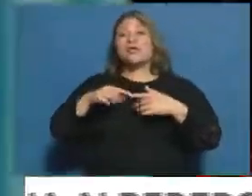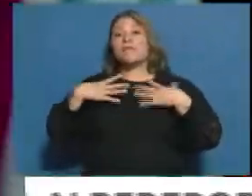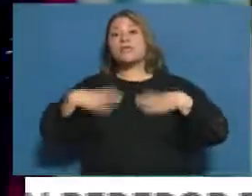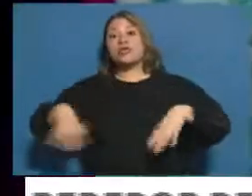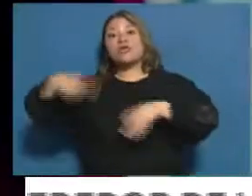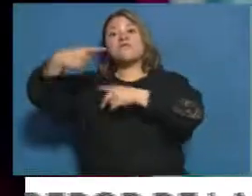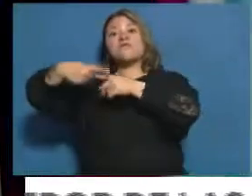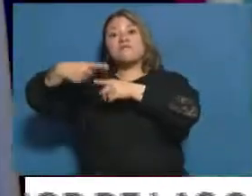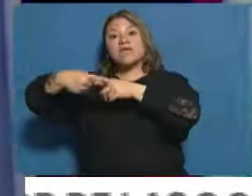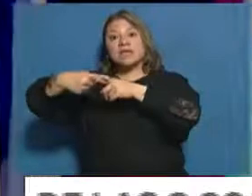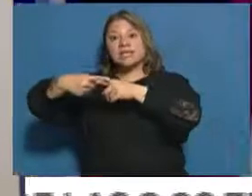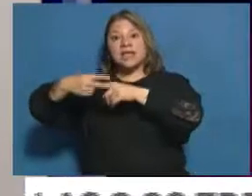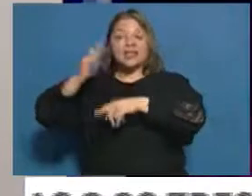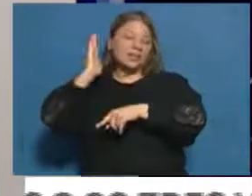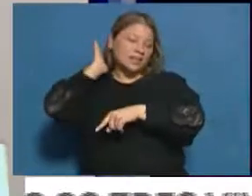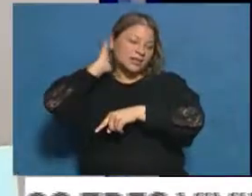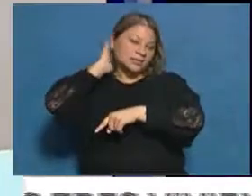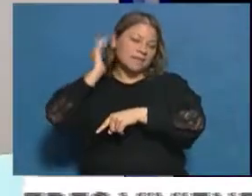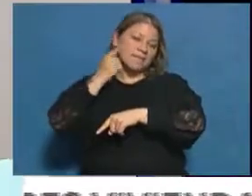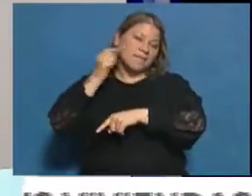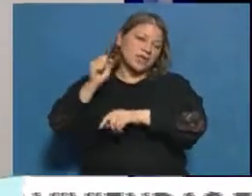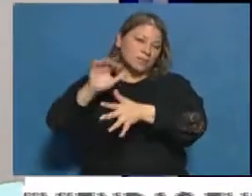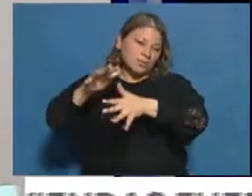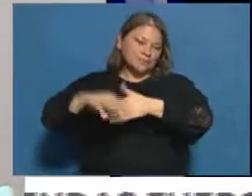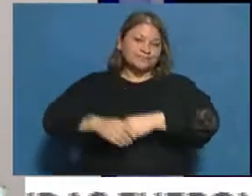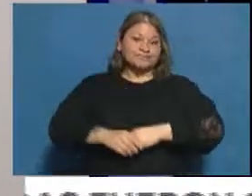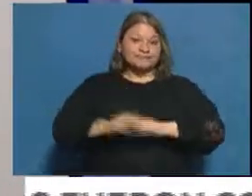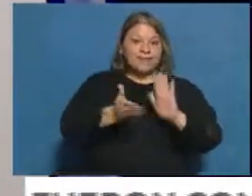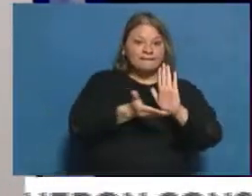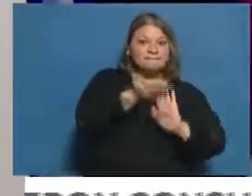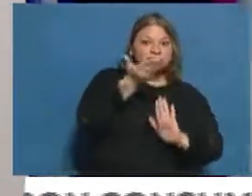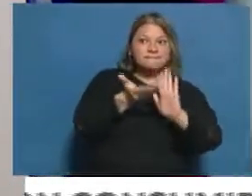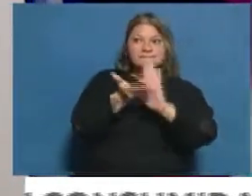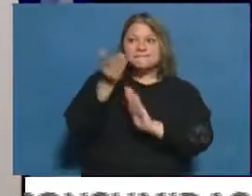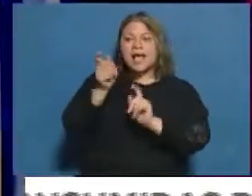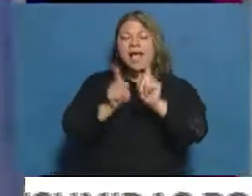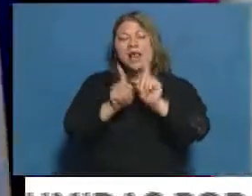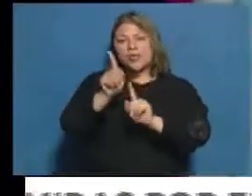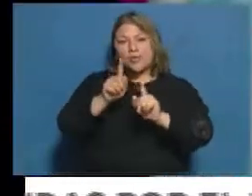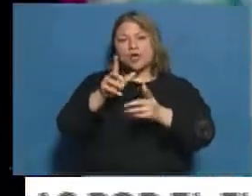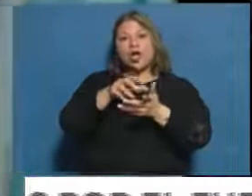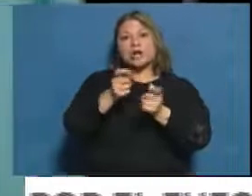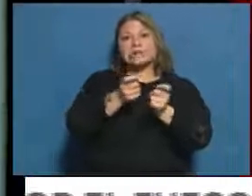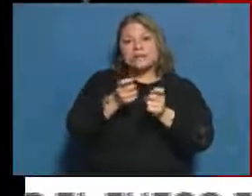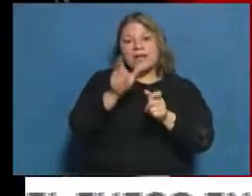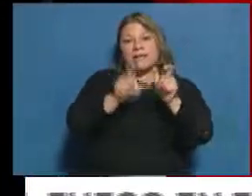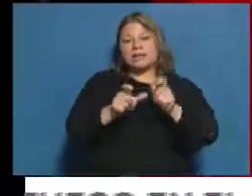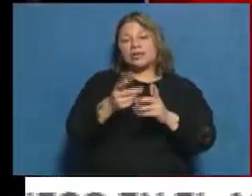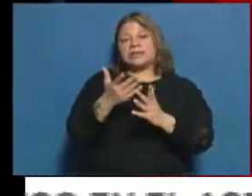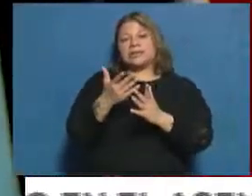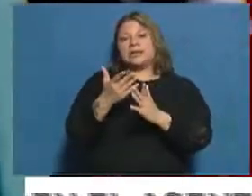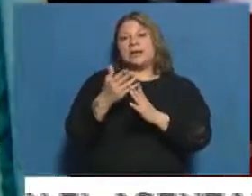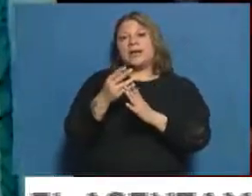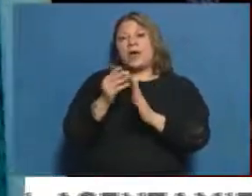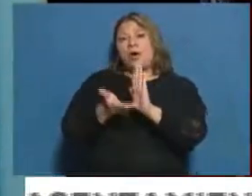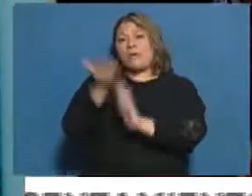se pueden conseguir a partir de los 16.000 pesos. Ante estos aumentos, algunos comerciantes buscan absorber parte de las subas para que